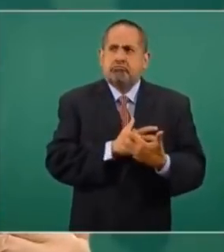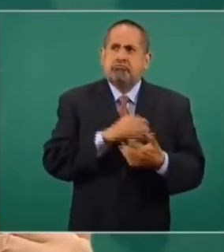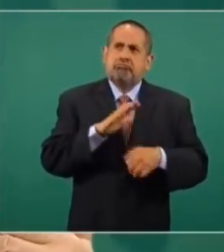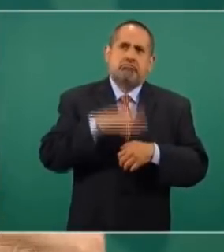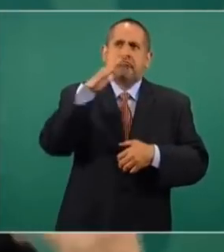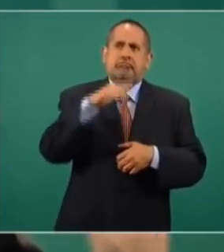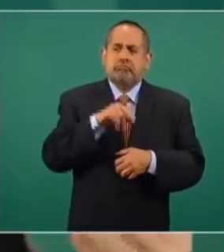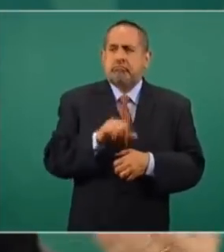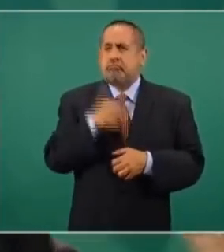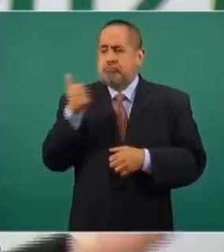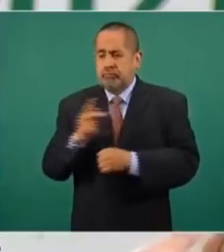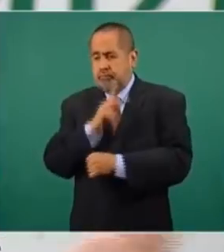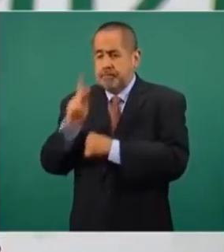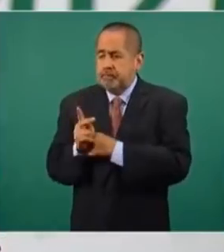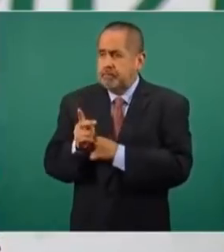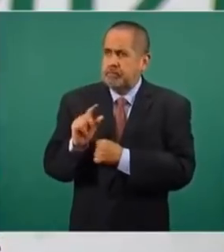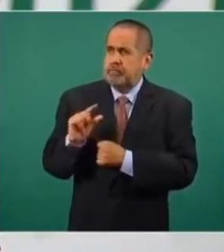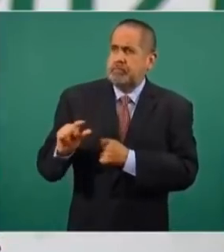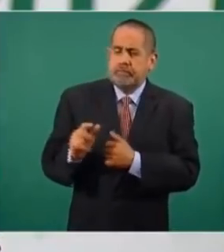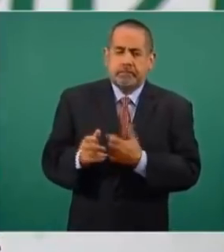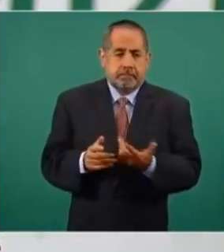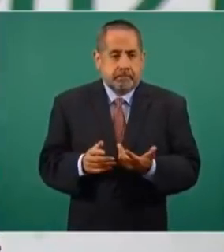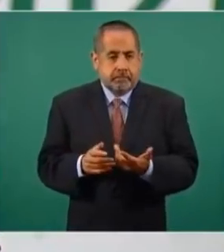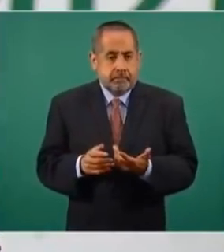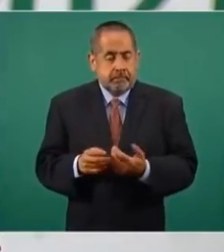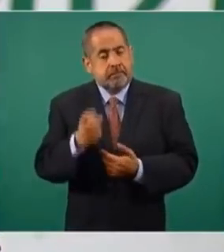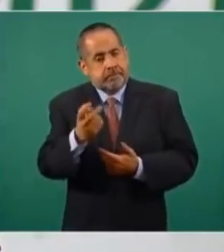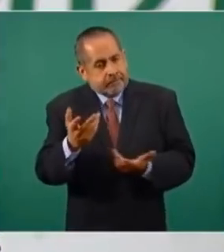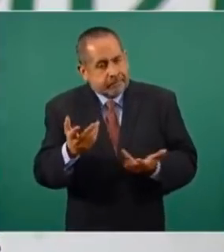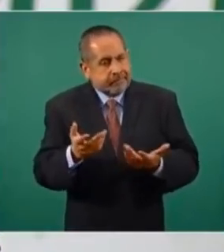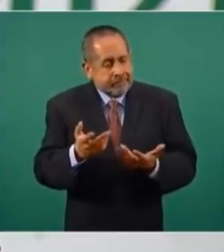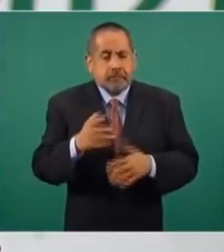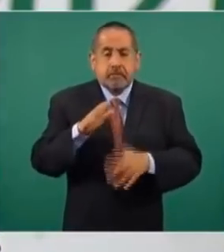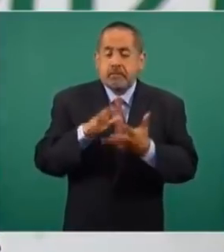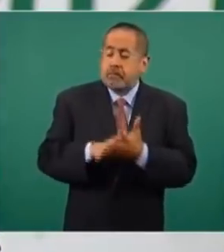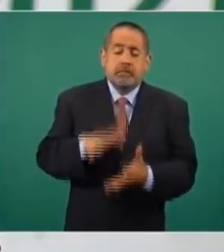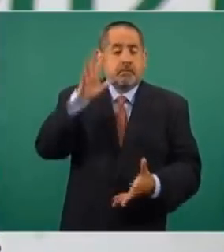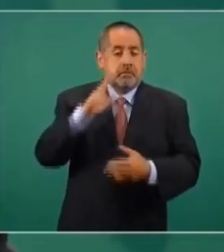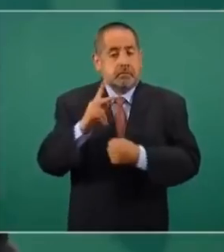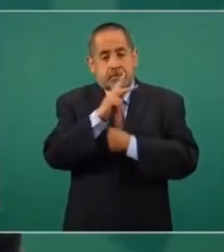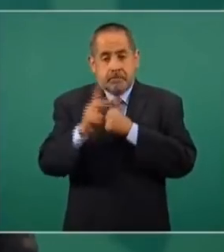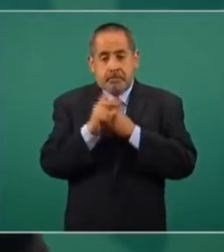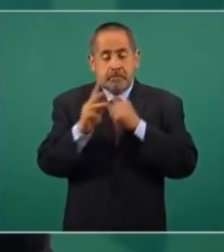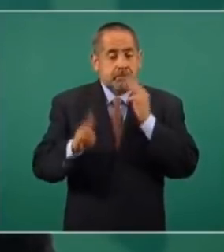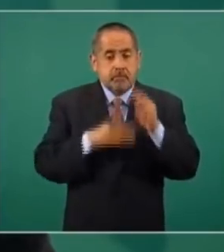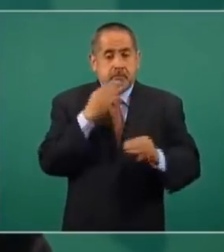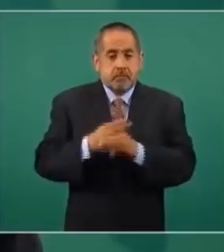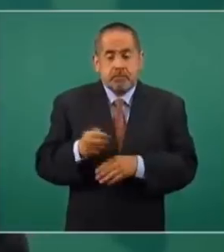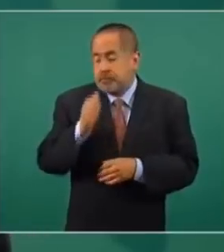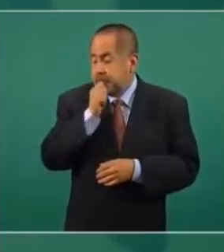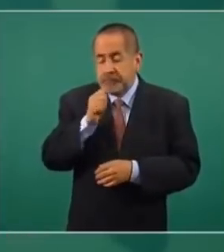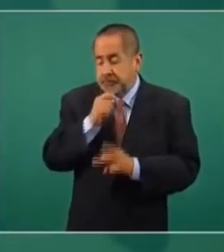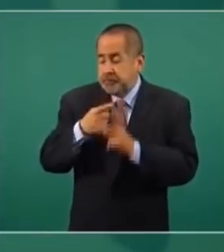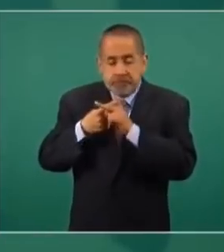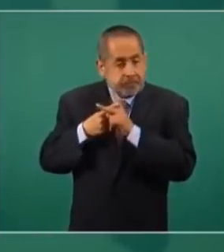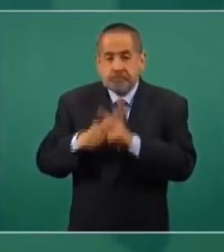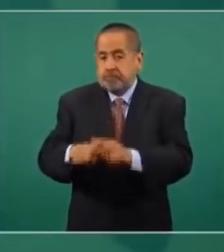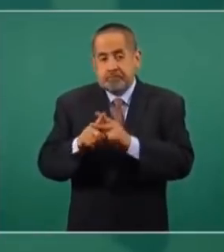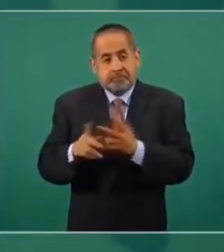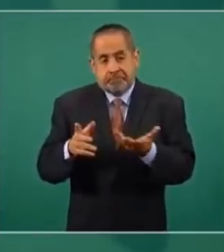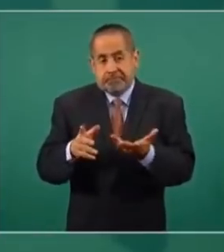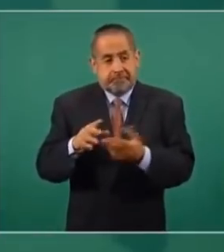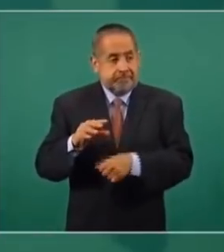vacunas que los países que no producen. De hecho, el mayor número de países del mundo no ha iniciado su vacunación hoy.